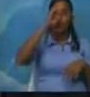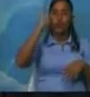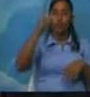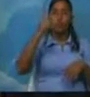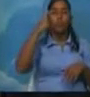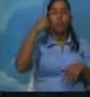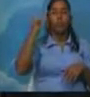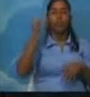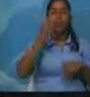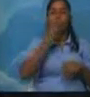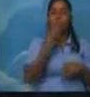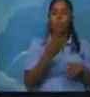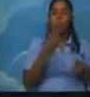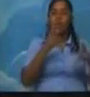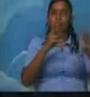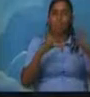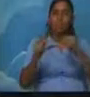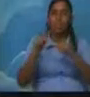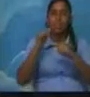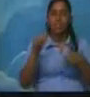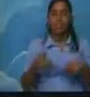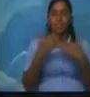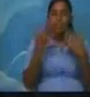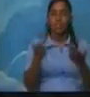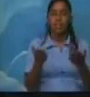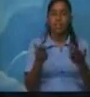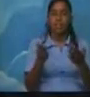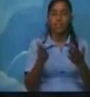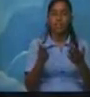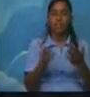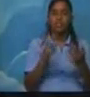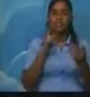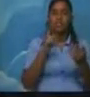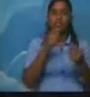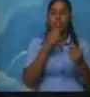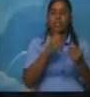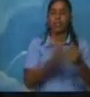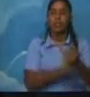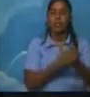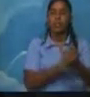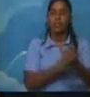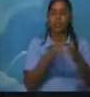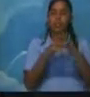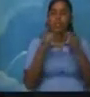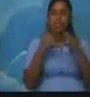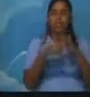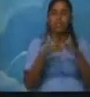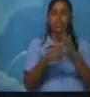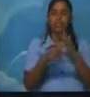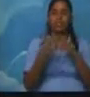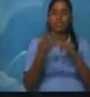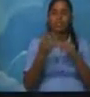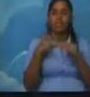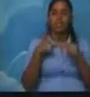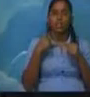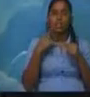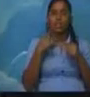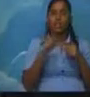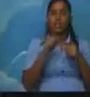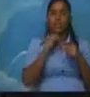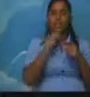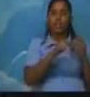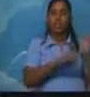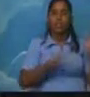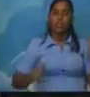Tierra que te ha dado bien hermano una de las cosas que veo y considero aquí es que el señor